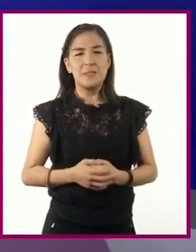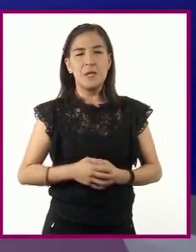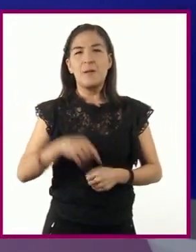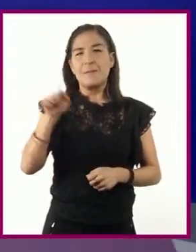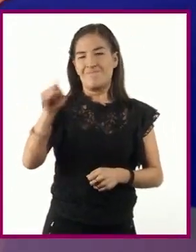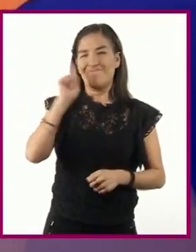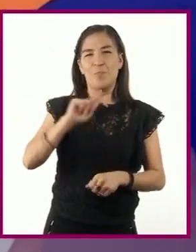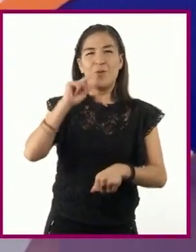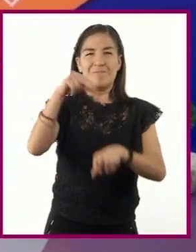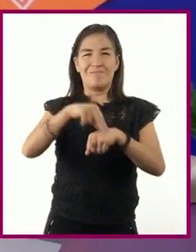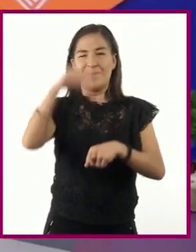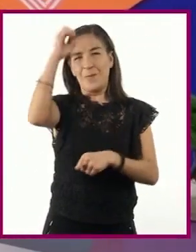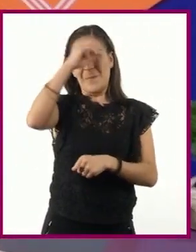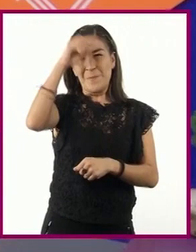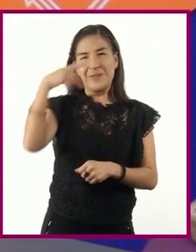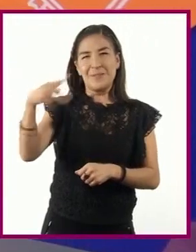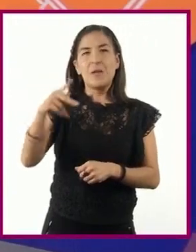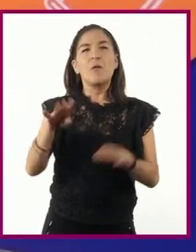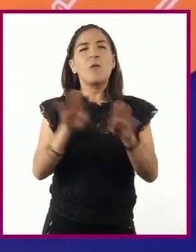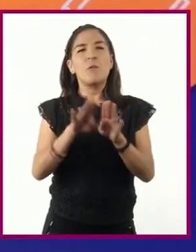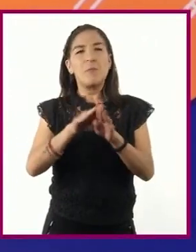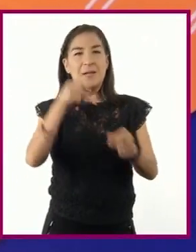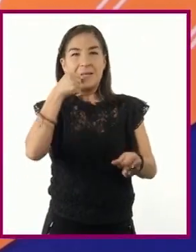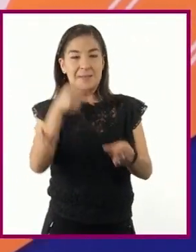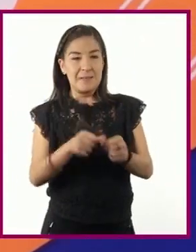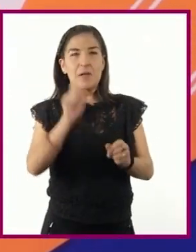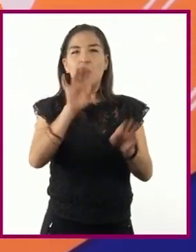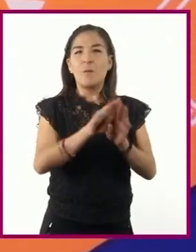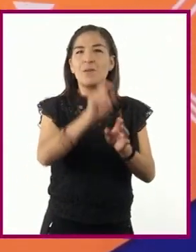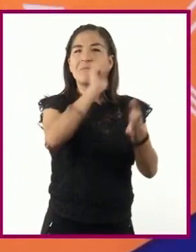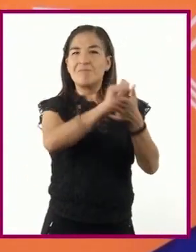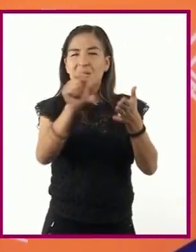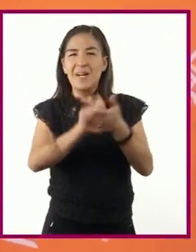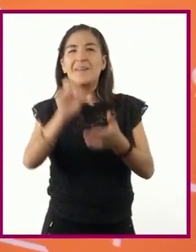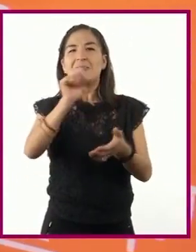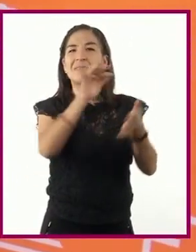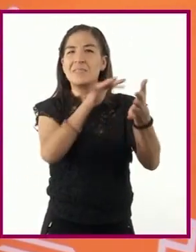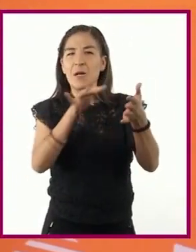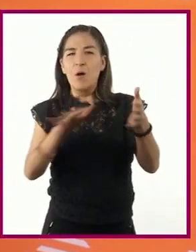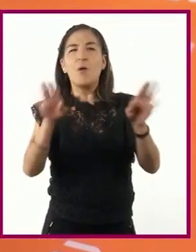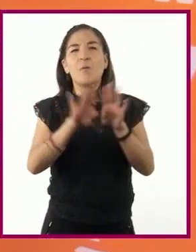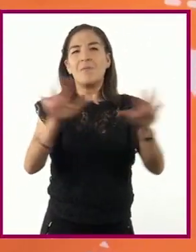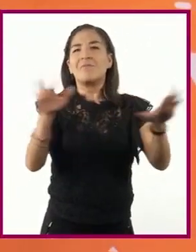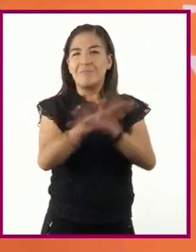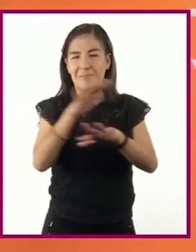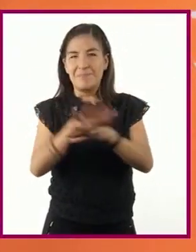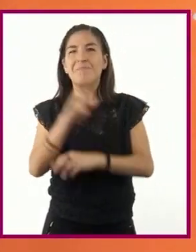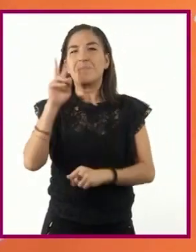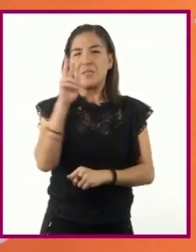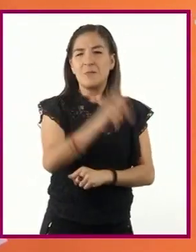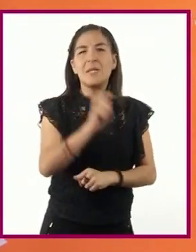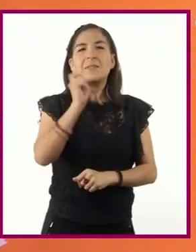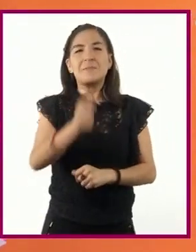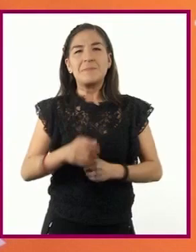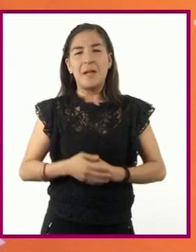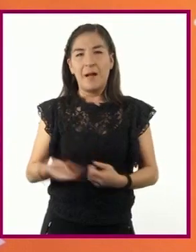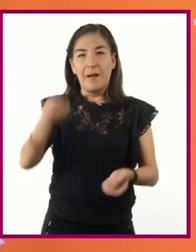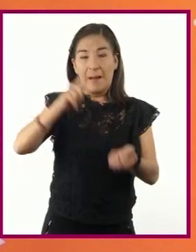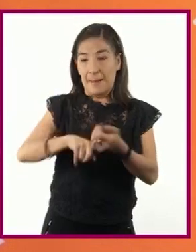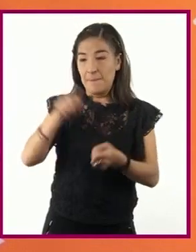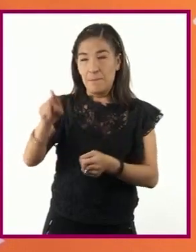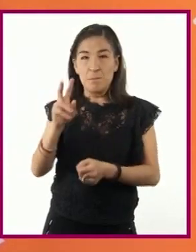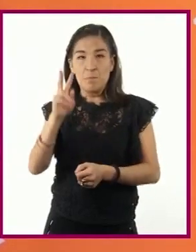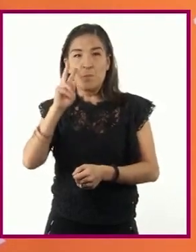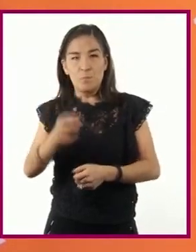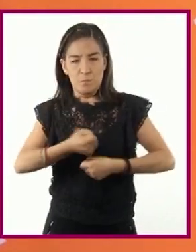doctora Artigas, la tipografía de letras puede ser un recurso muy importante para los poemas visuales porque con ella se